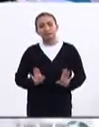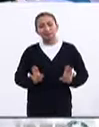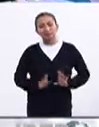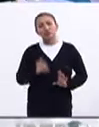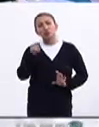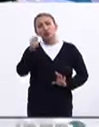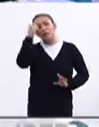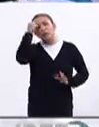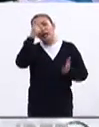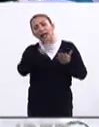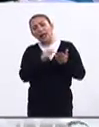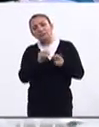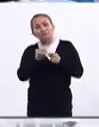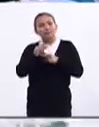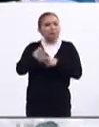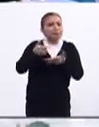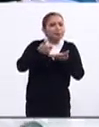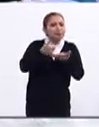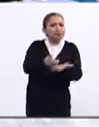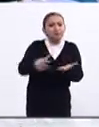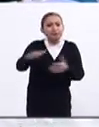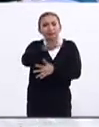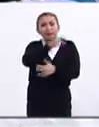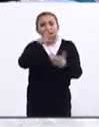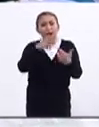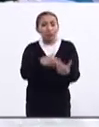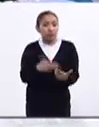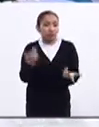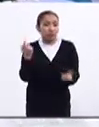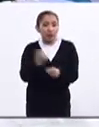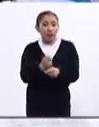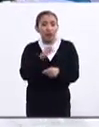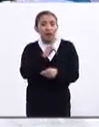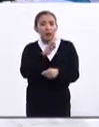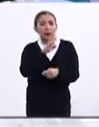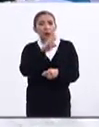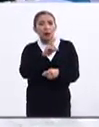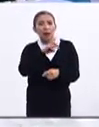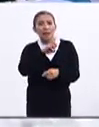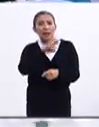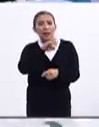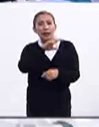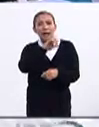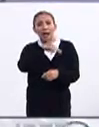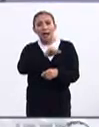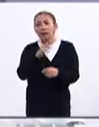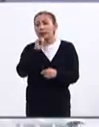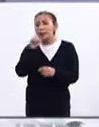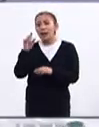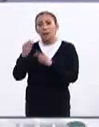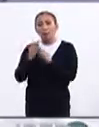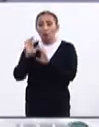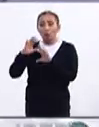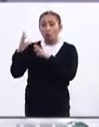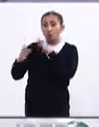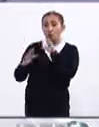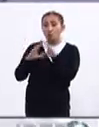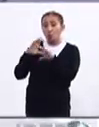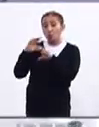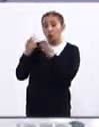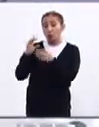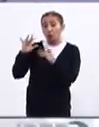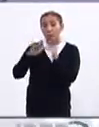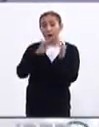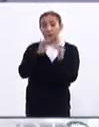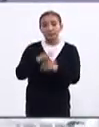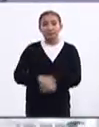características que tú consideras que van a impactar en la región, primero iberoamericana, pero también en el mundo, ¿no? Ante una globalización que, bueno, cada vez